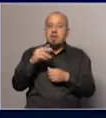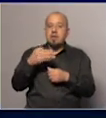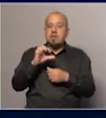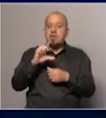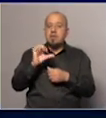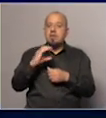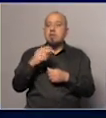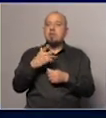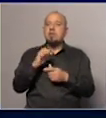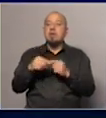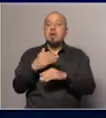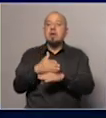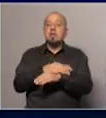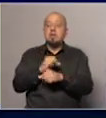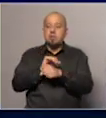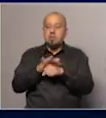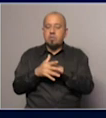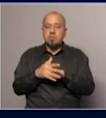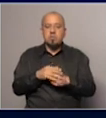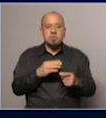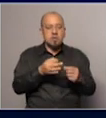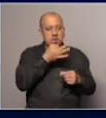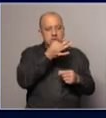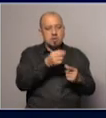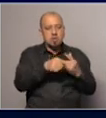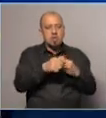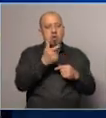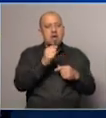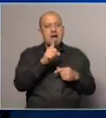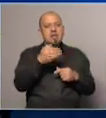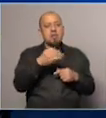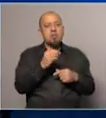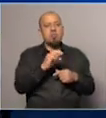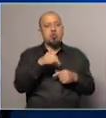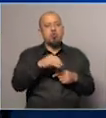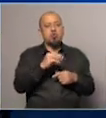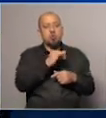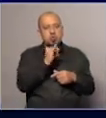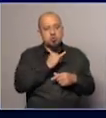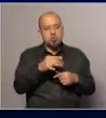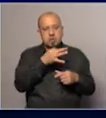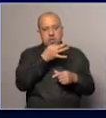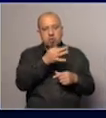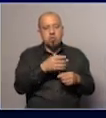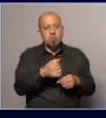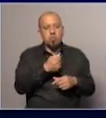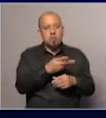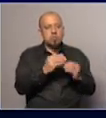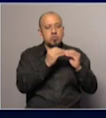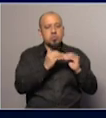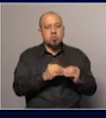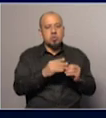algo nos está volviendo al funcionar seleccionado dijo recientemente cuando empezó justamente a discutirse bueno cuánto presupuesto hay para